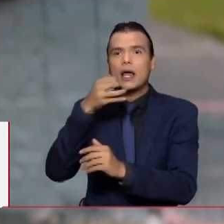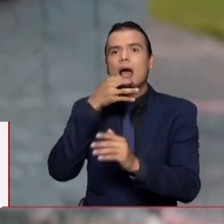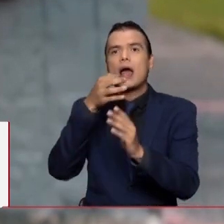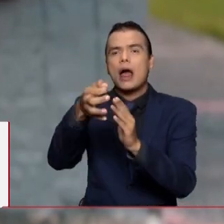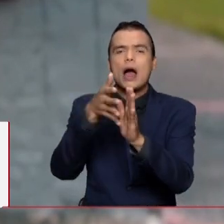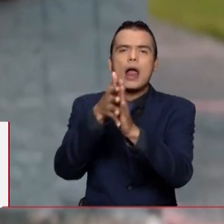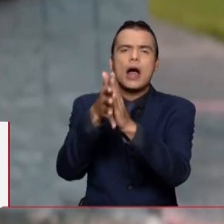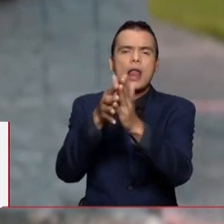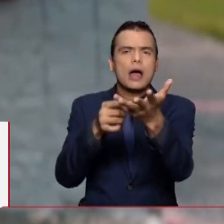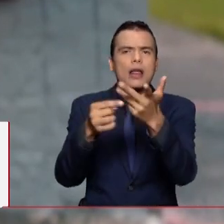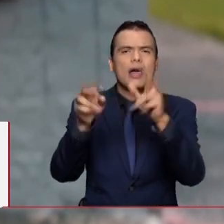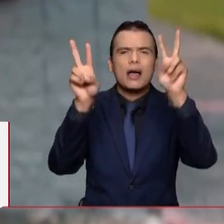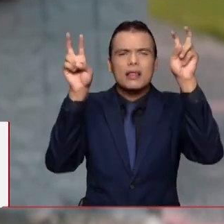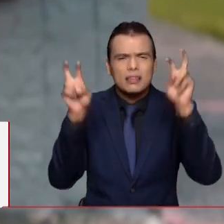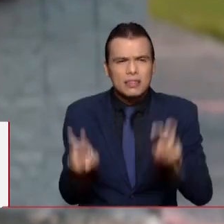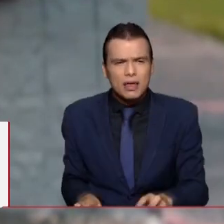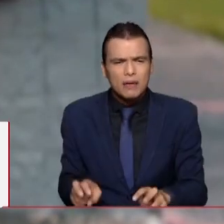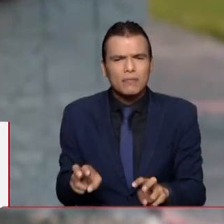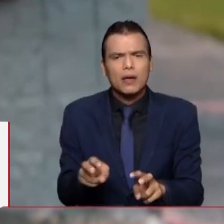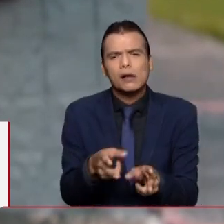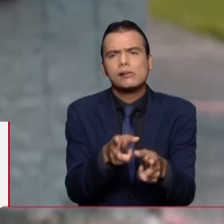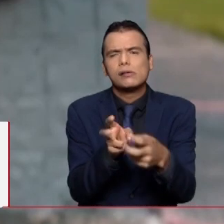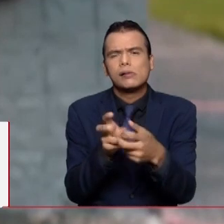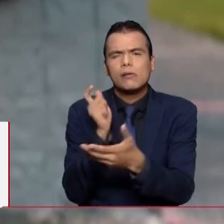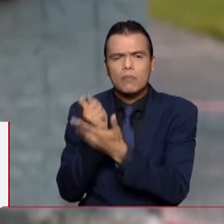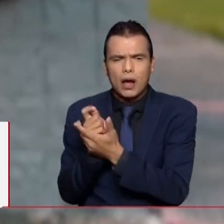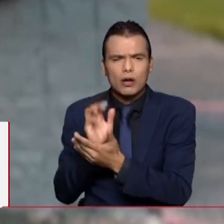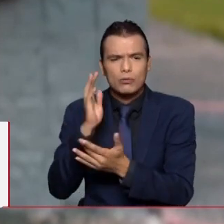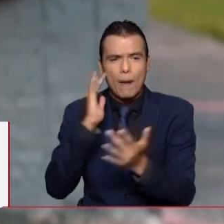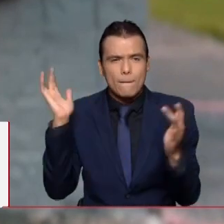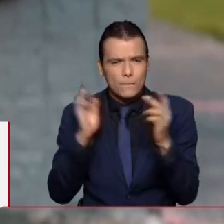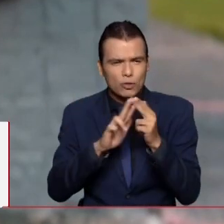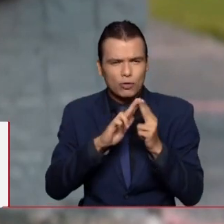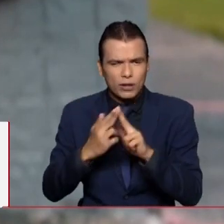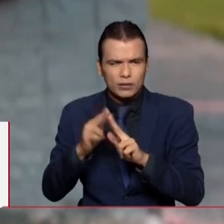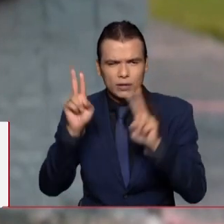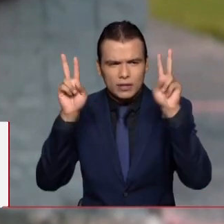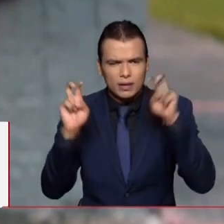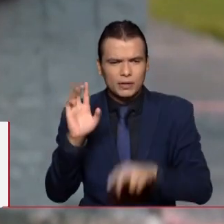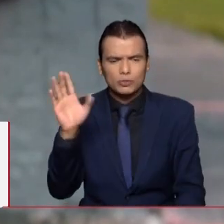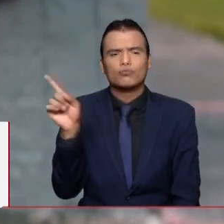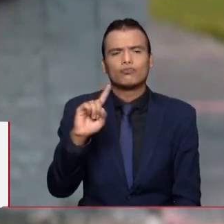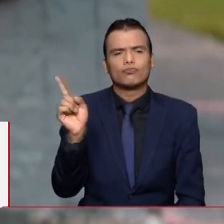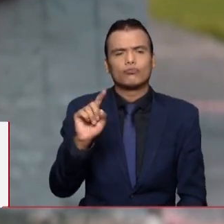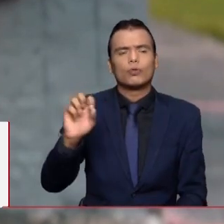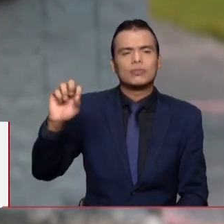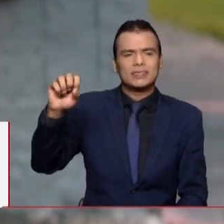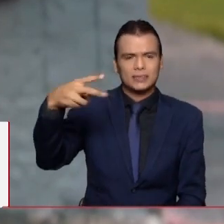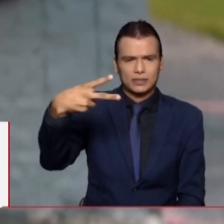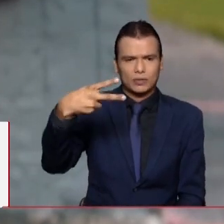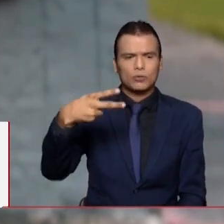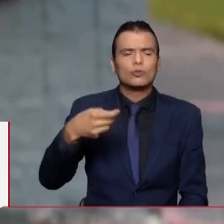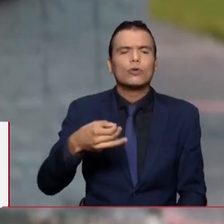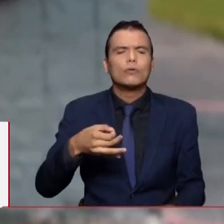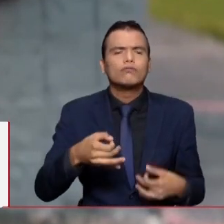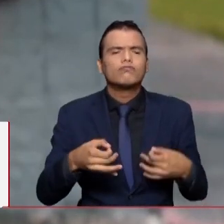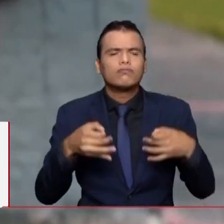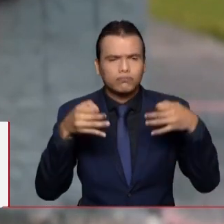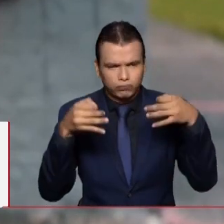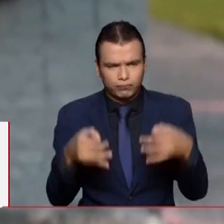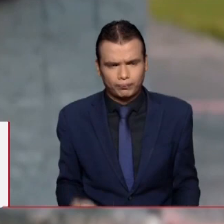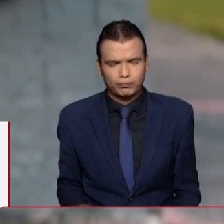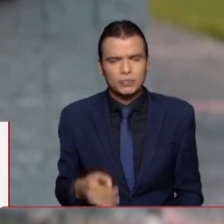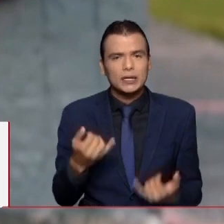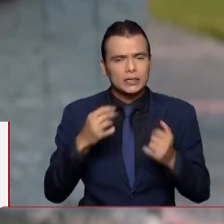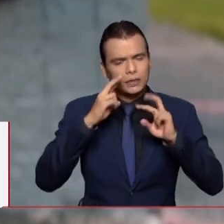nuestro diputado en temas de extorsión. Segundo, ya tenemos un avance significativo de